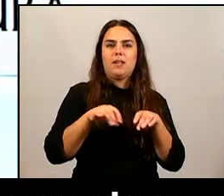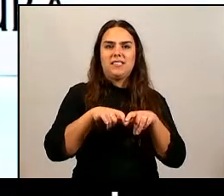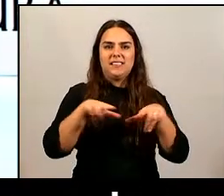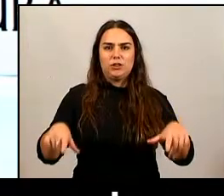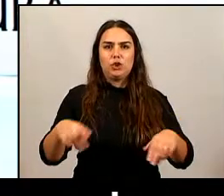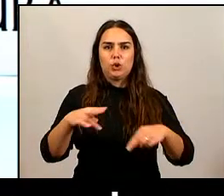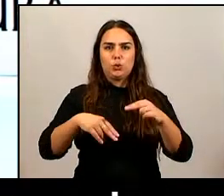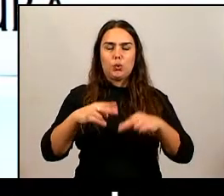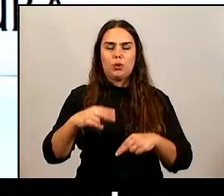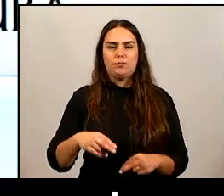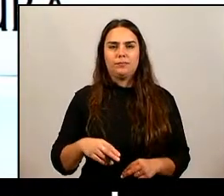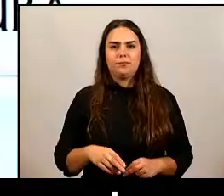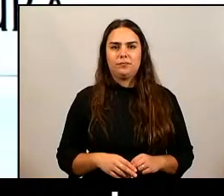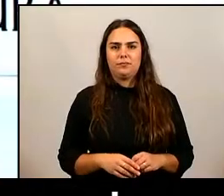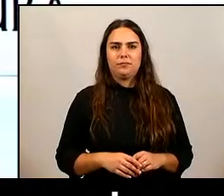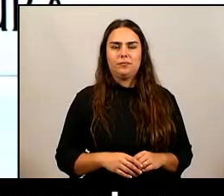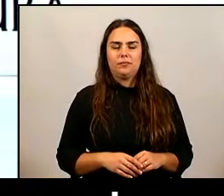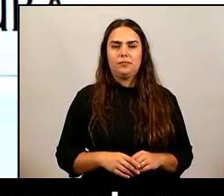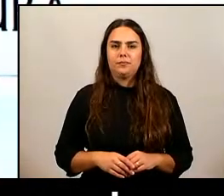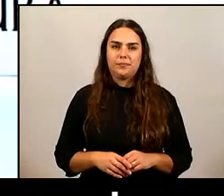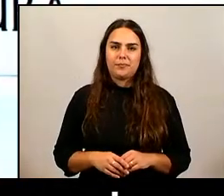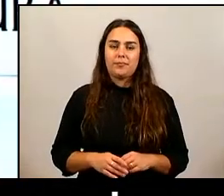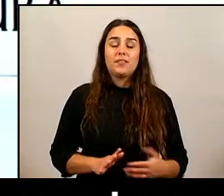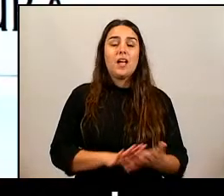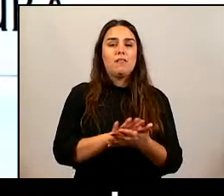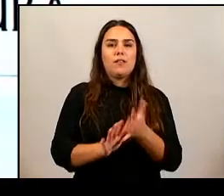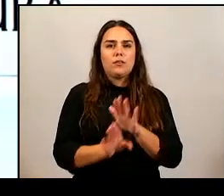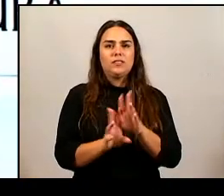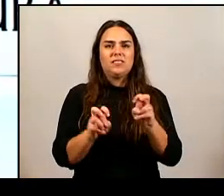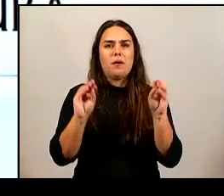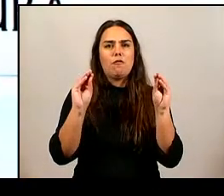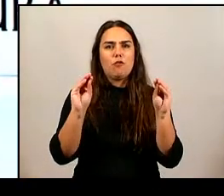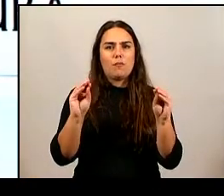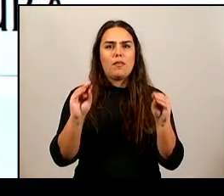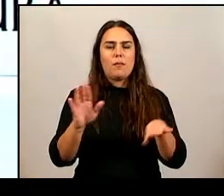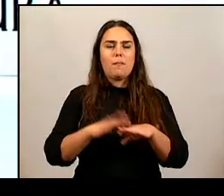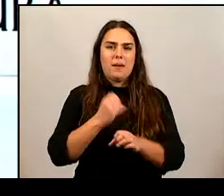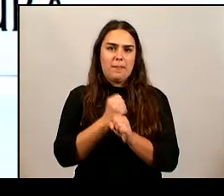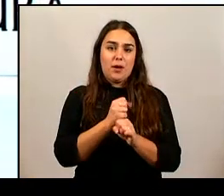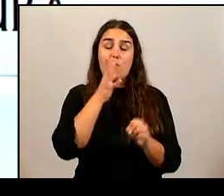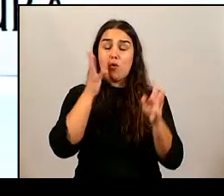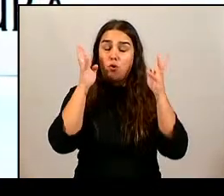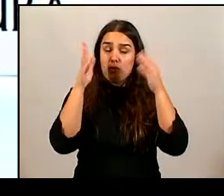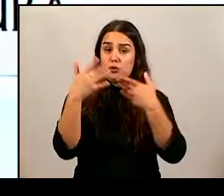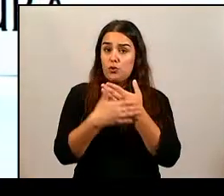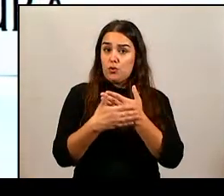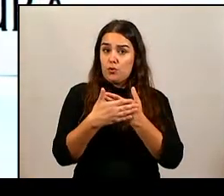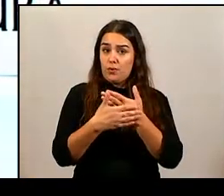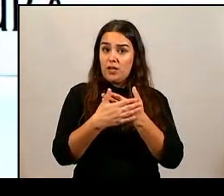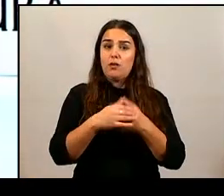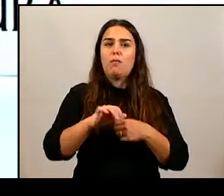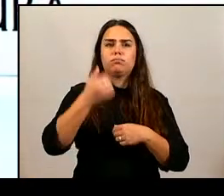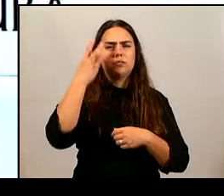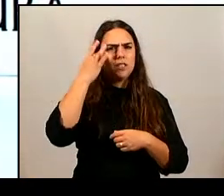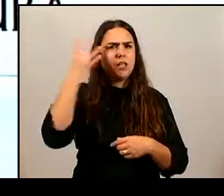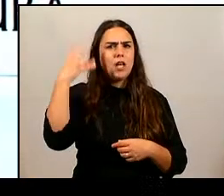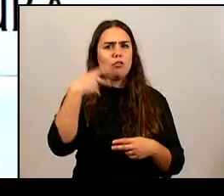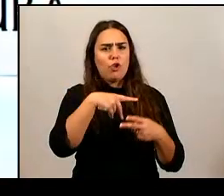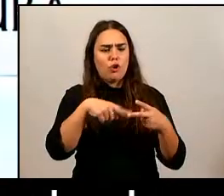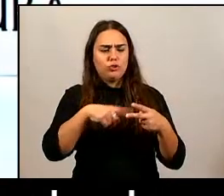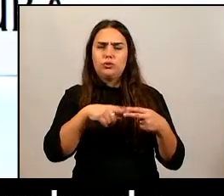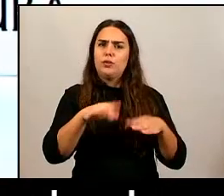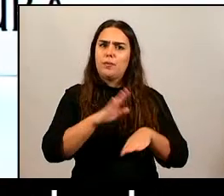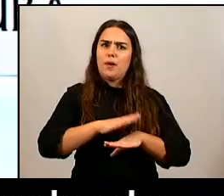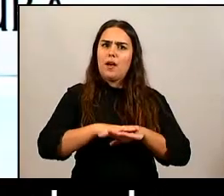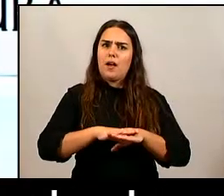construcción. Y seguimos hablando de formación para el empleo porque el Consejo de Gobierno ha aprobado 2 iniciativas para garantizar